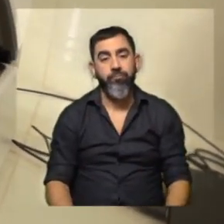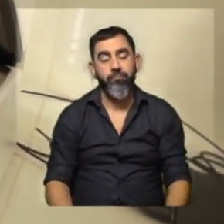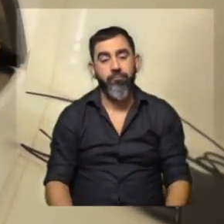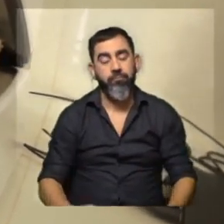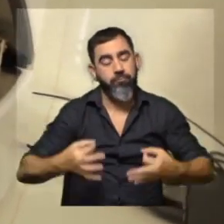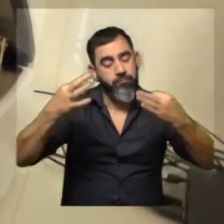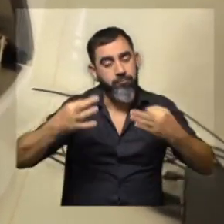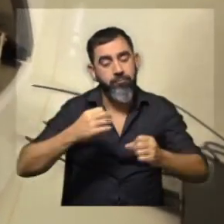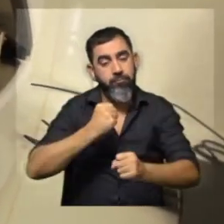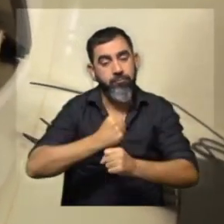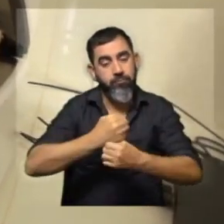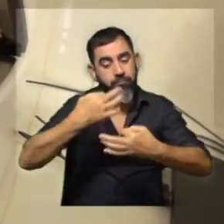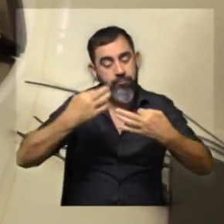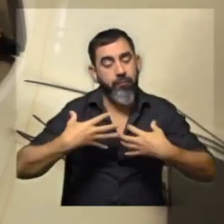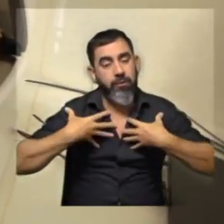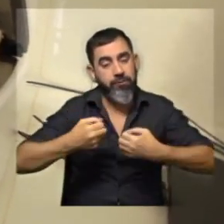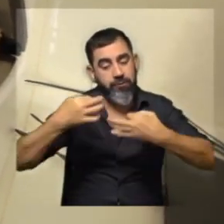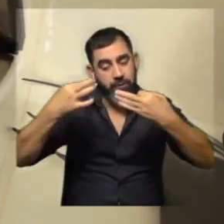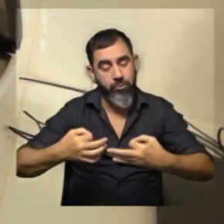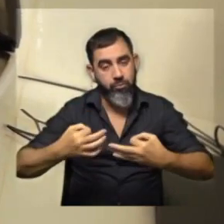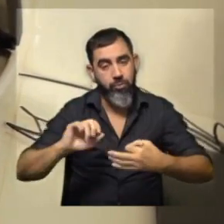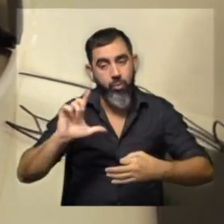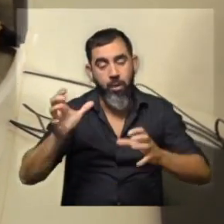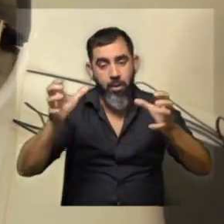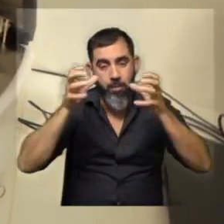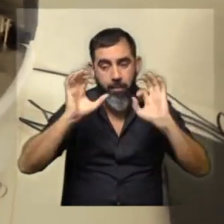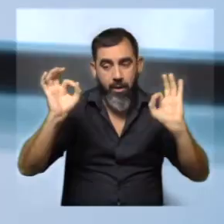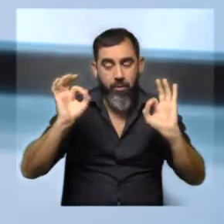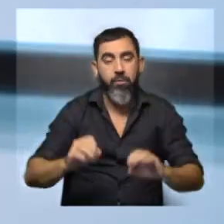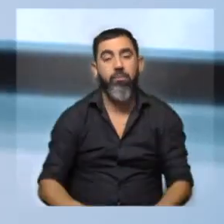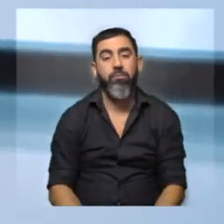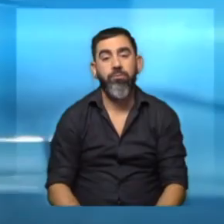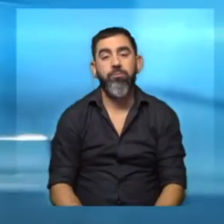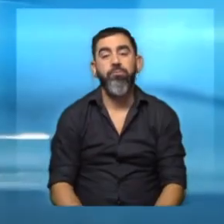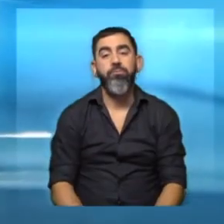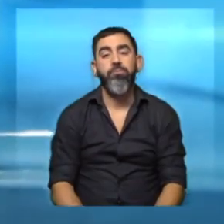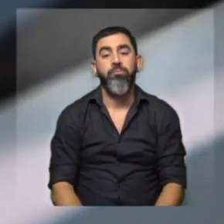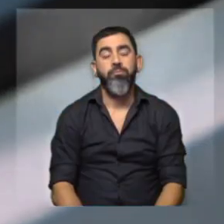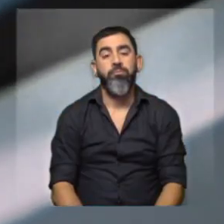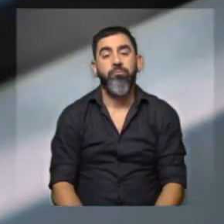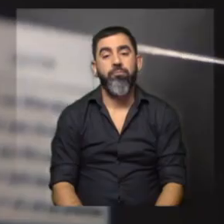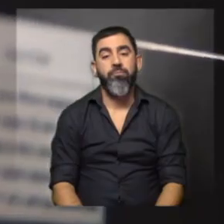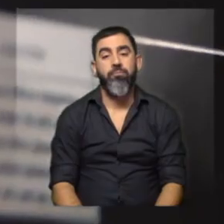para que podamos trabajar, para que los estudiantes de la facultad puedan trabajar sin ningún tipo de inconvenientes.